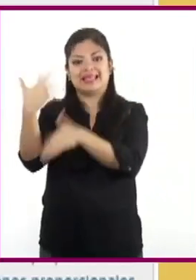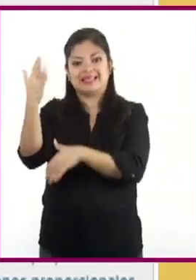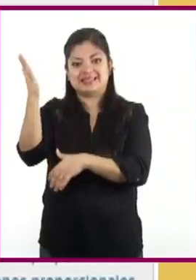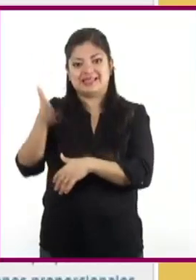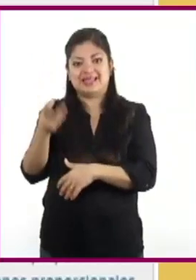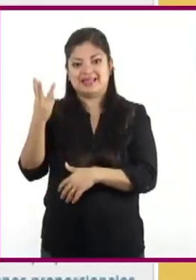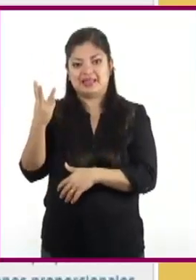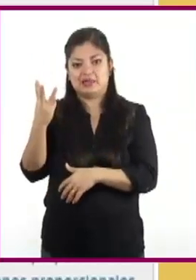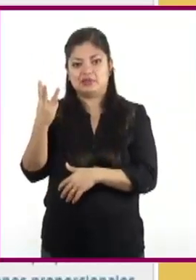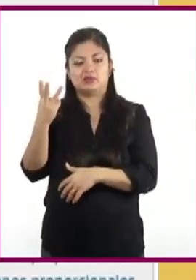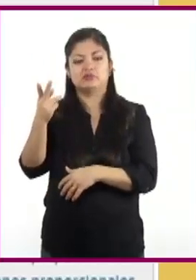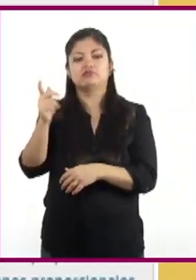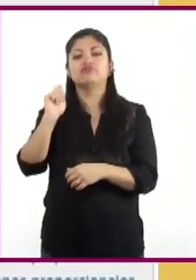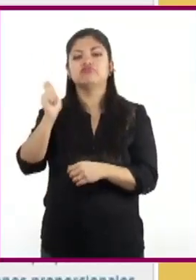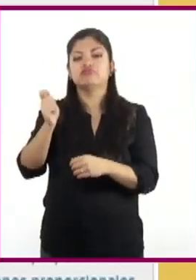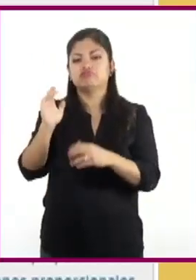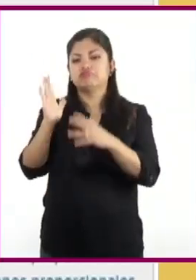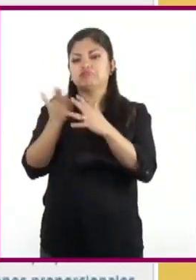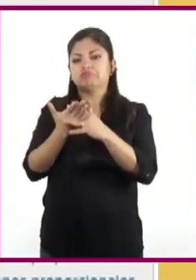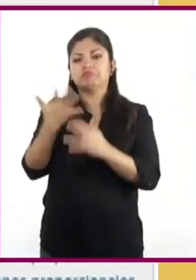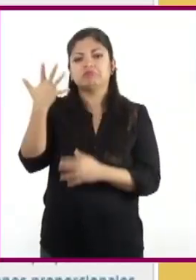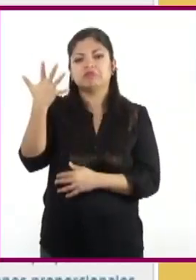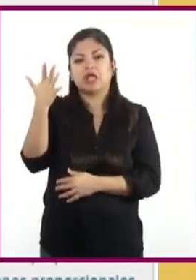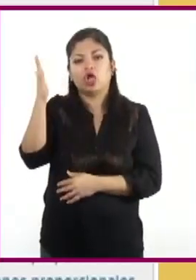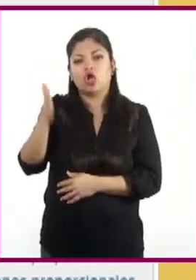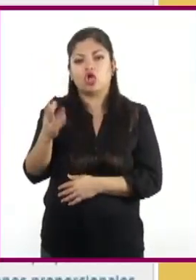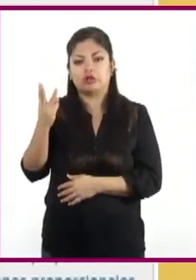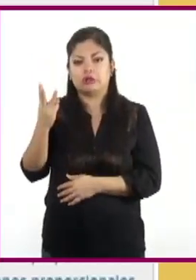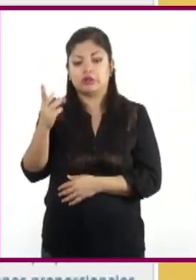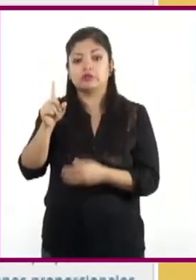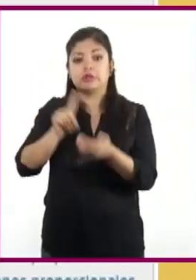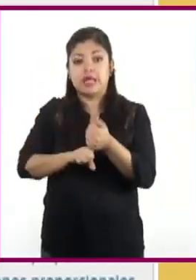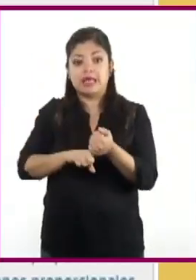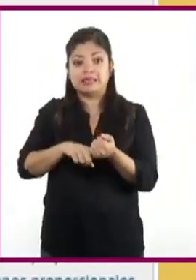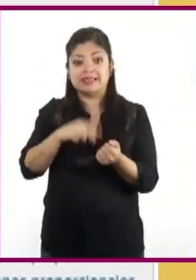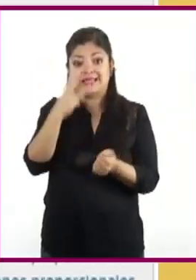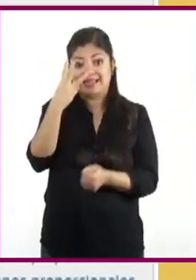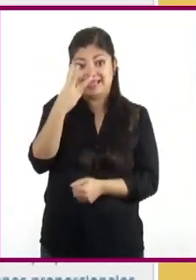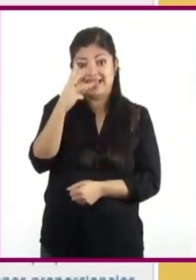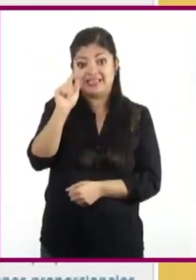que 5, 15 entre 3 es 5, de modo que el punto